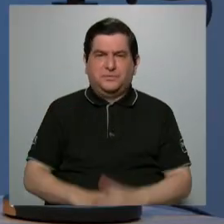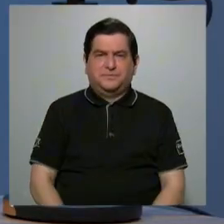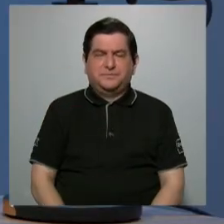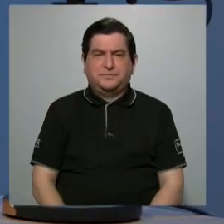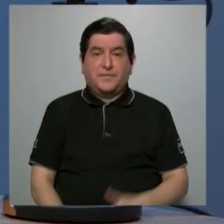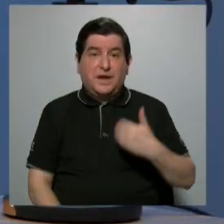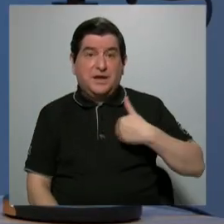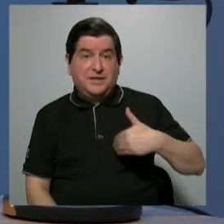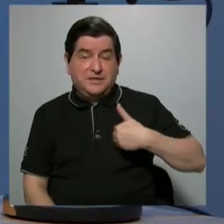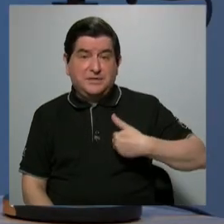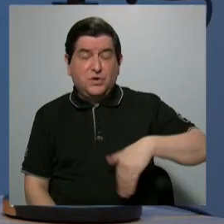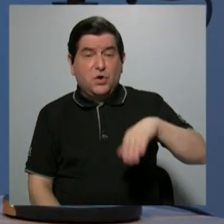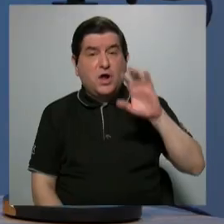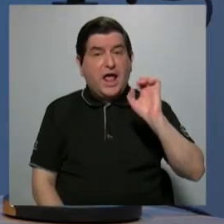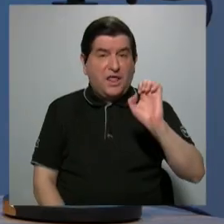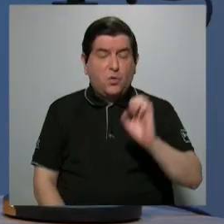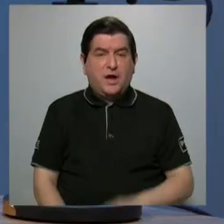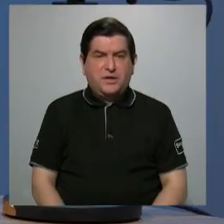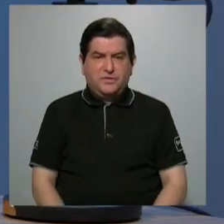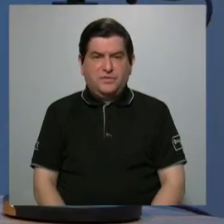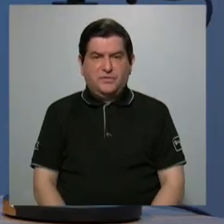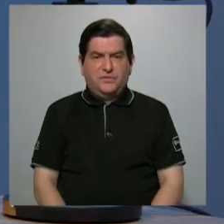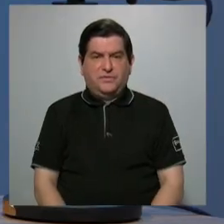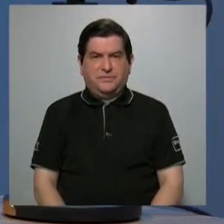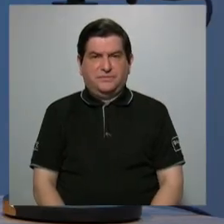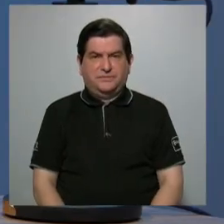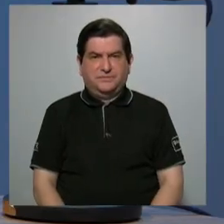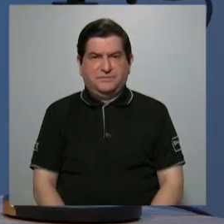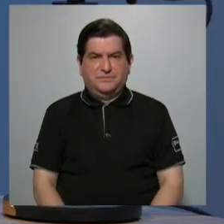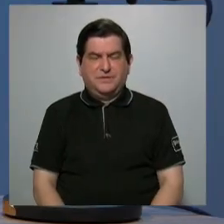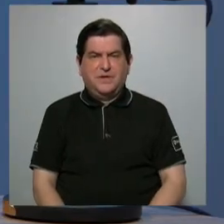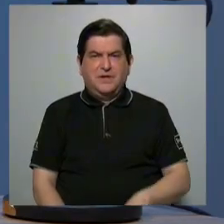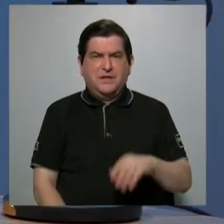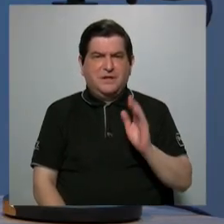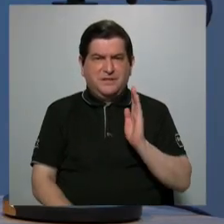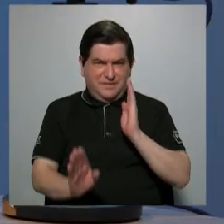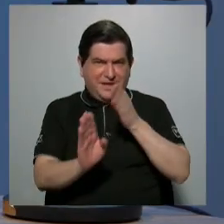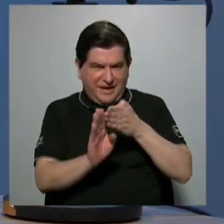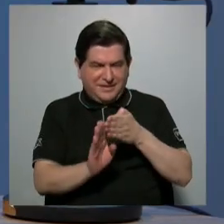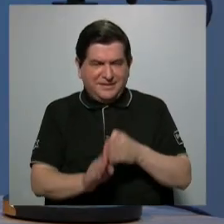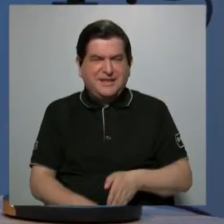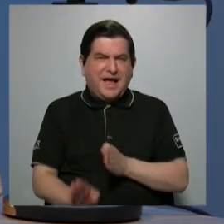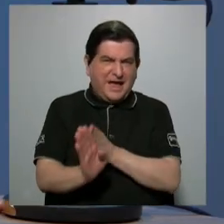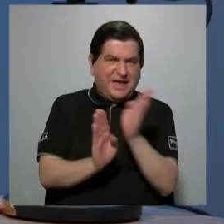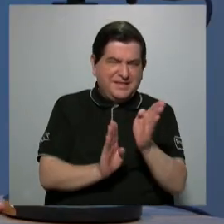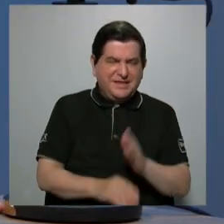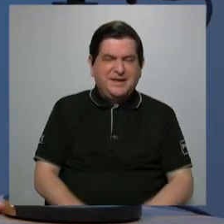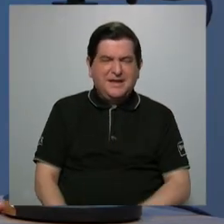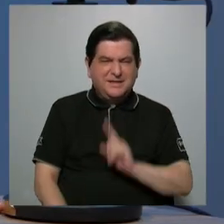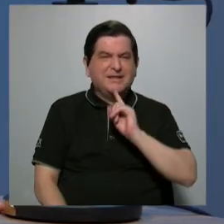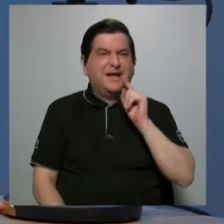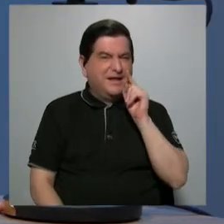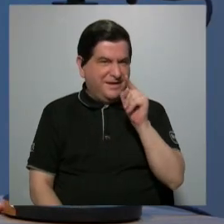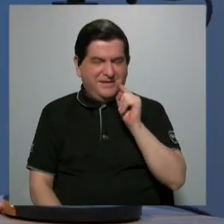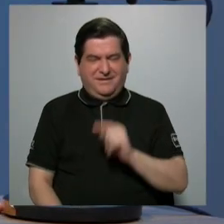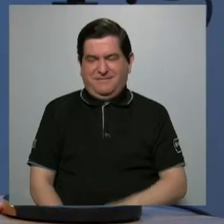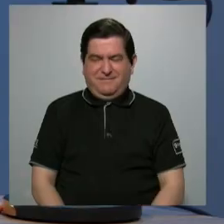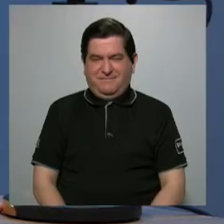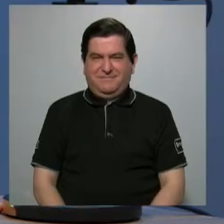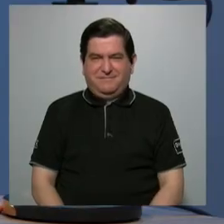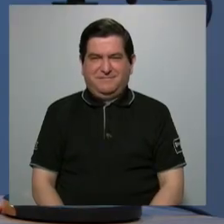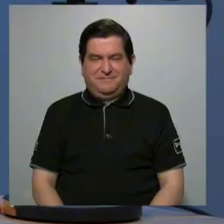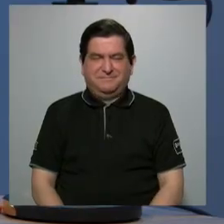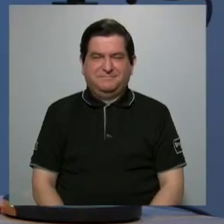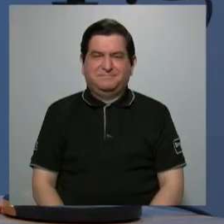Eduardo, lo invitó en un par de alusiones, una directa y otra indirecta,